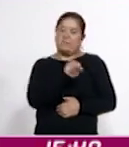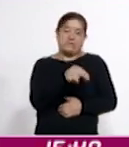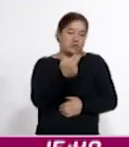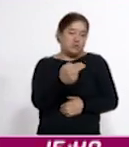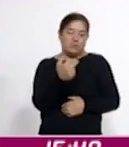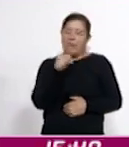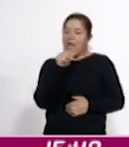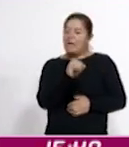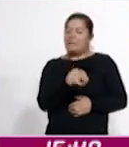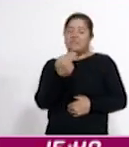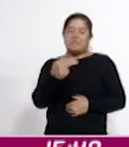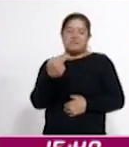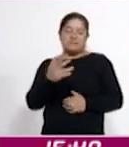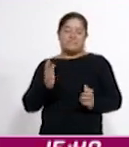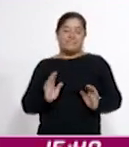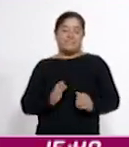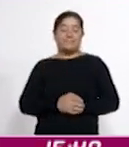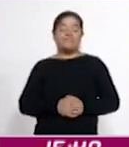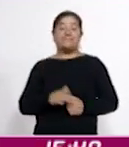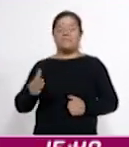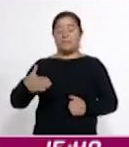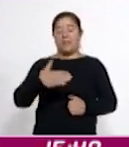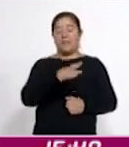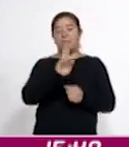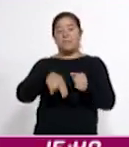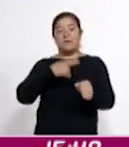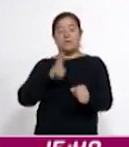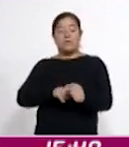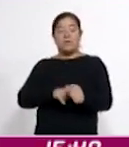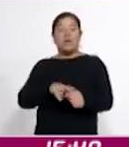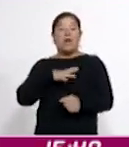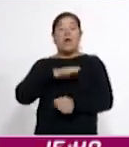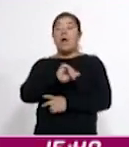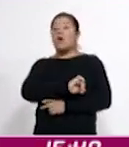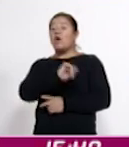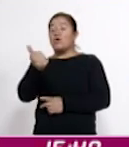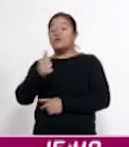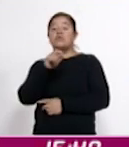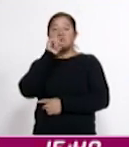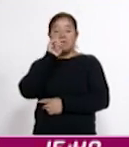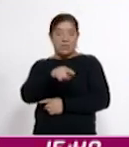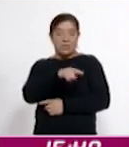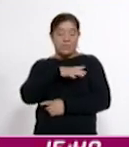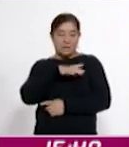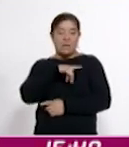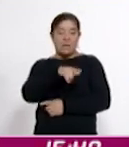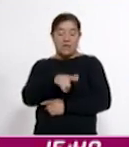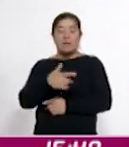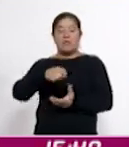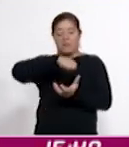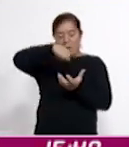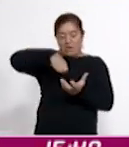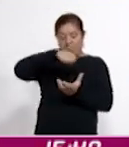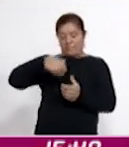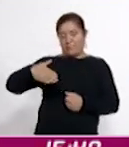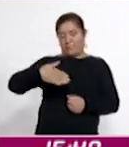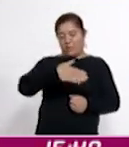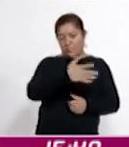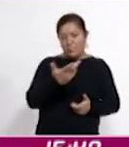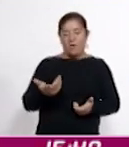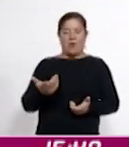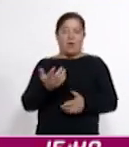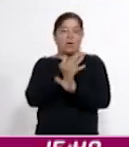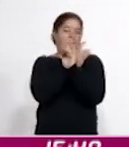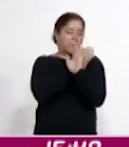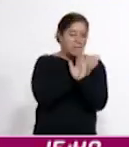carpa feliz, y que esta es la carpa natural. Habrá otros que también llevaremos carpa en barbacoa, hawaiana,